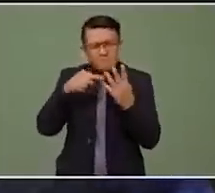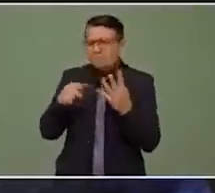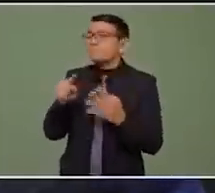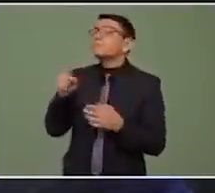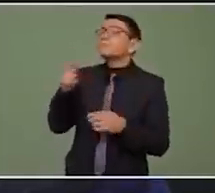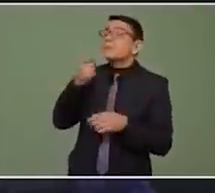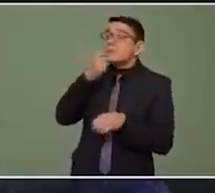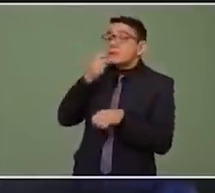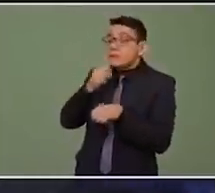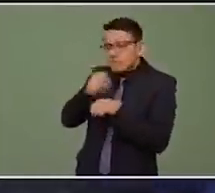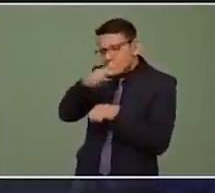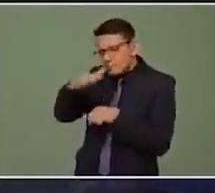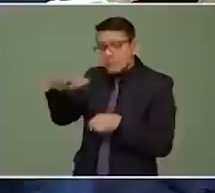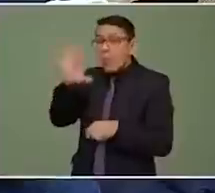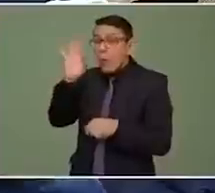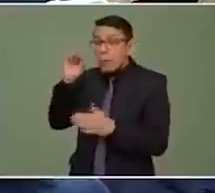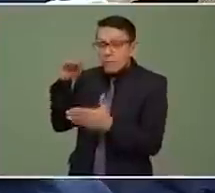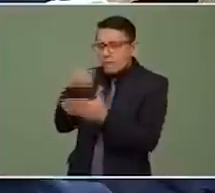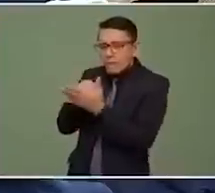40.000